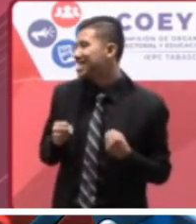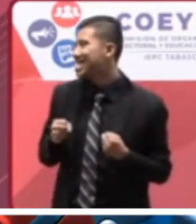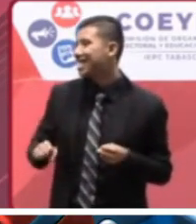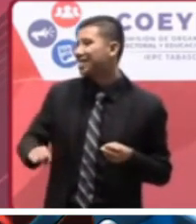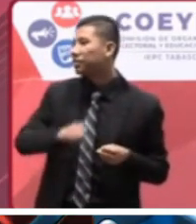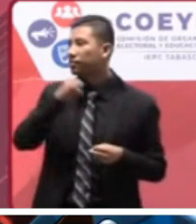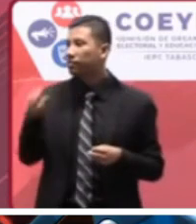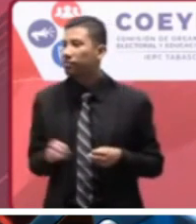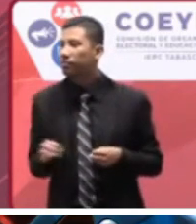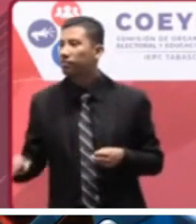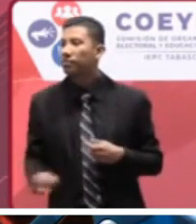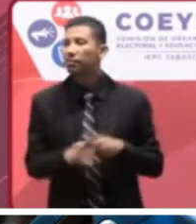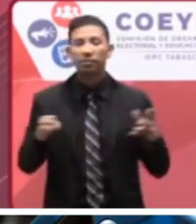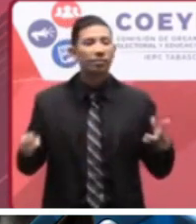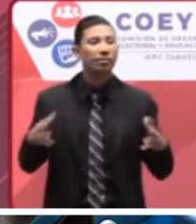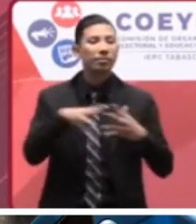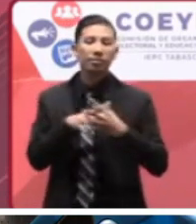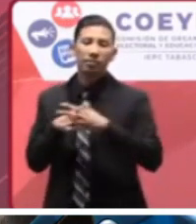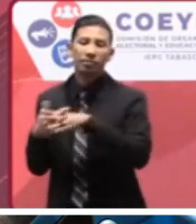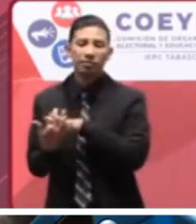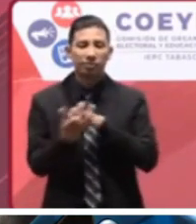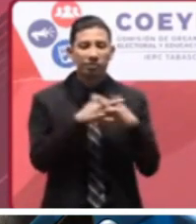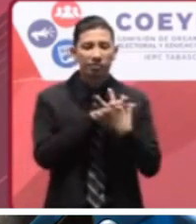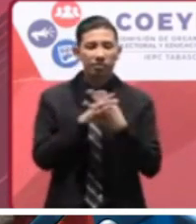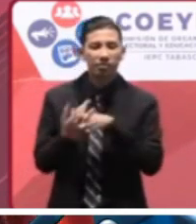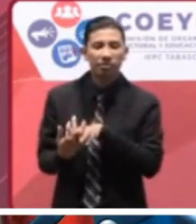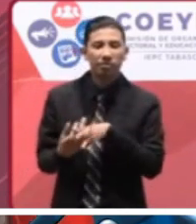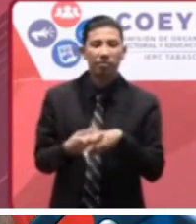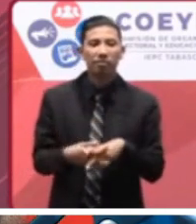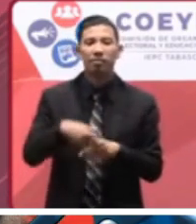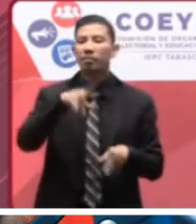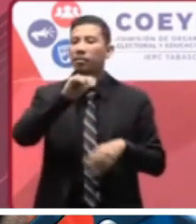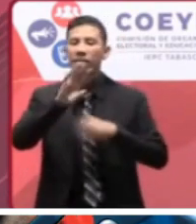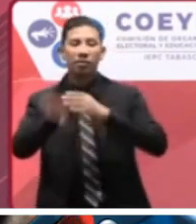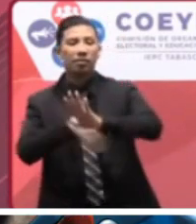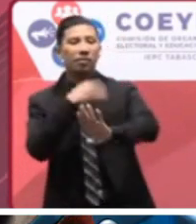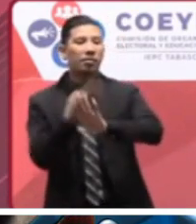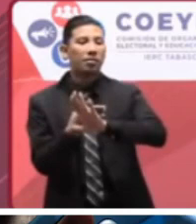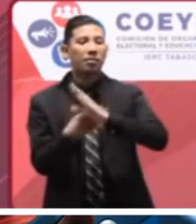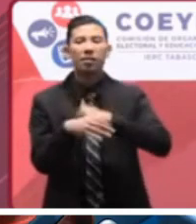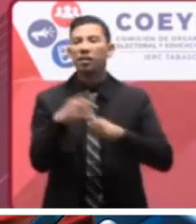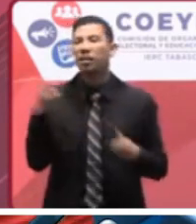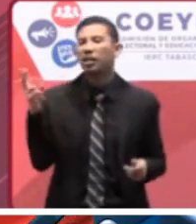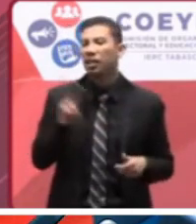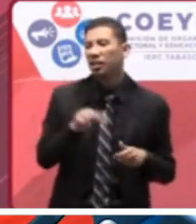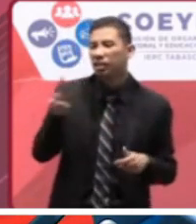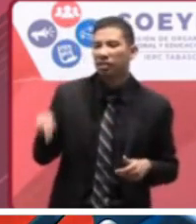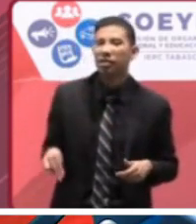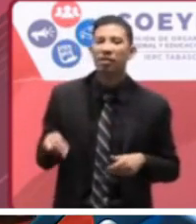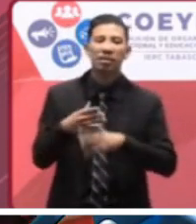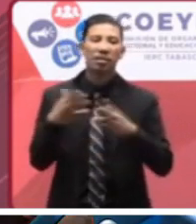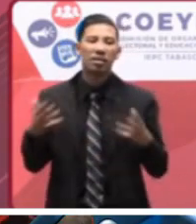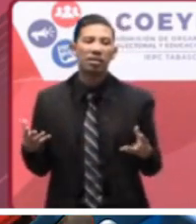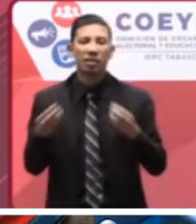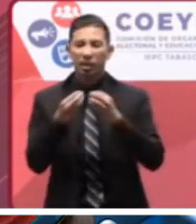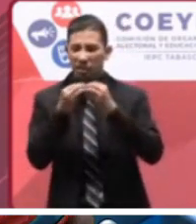encabezó revueltas, ni violencia, en ninguna ocasión que perdió